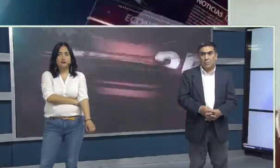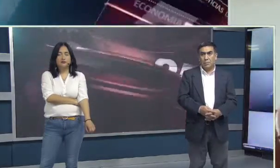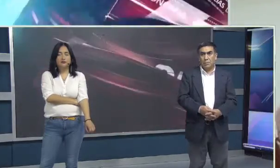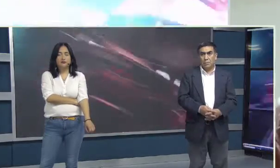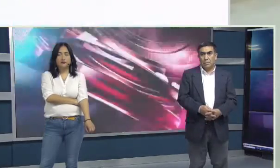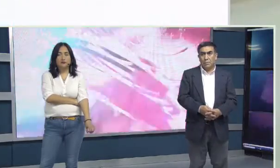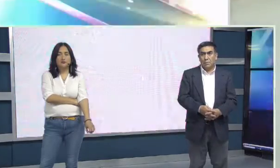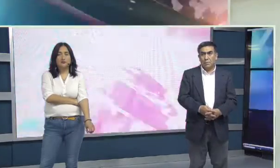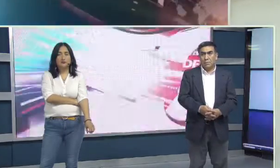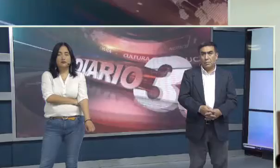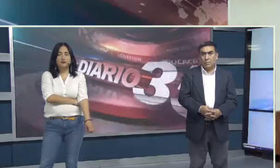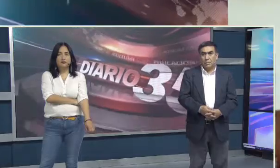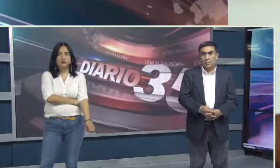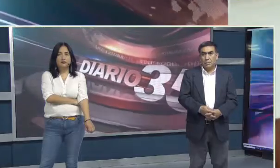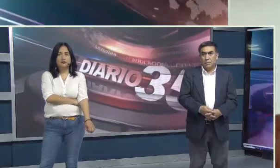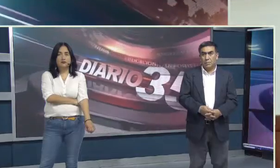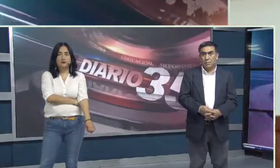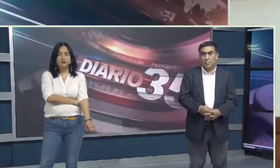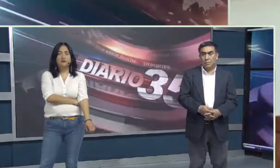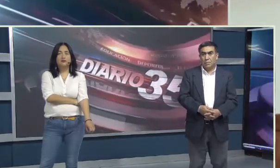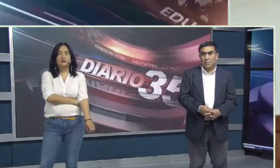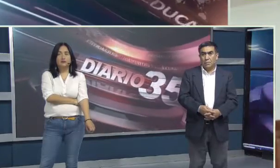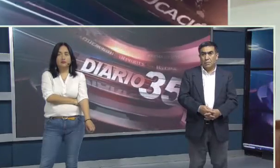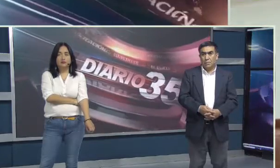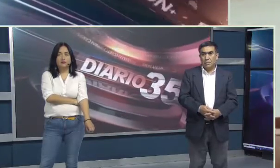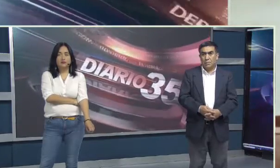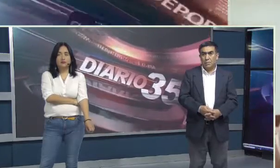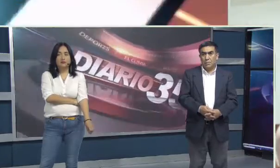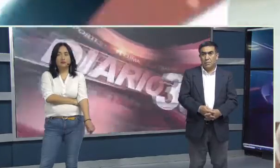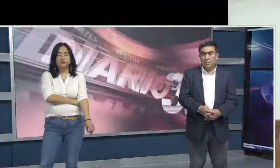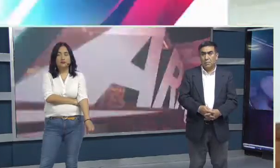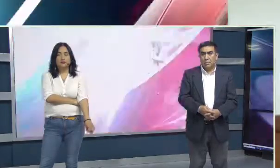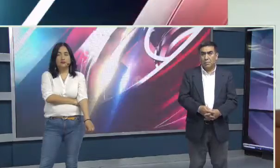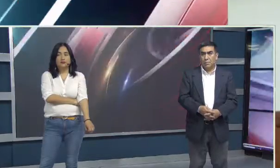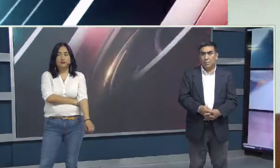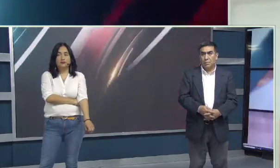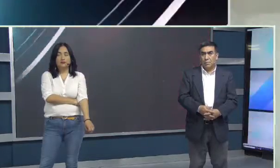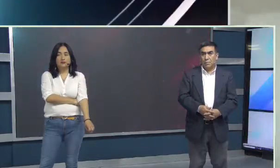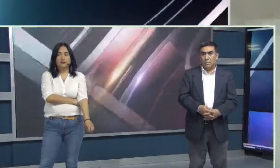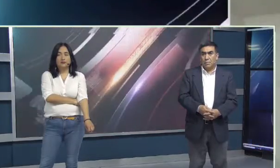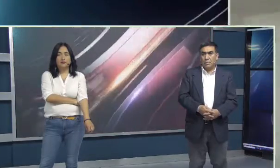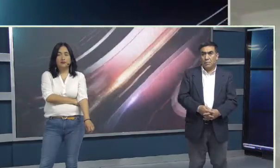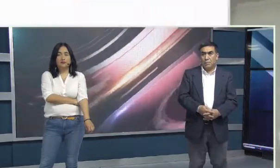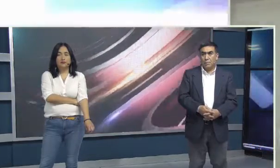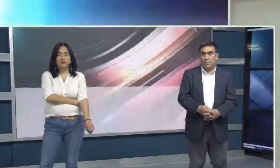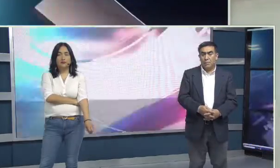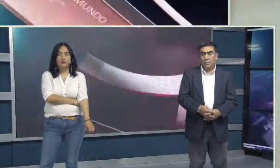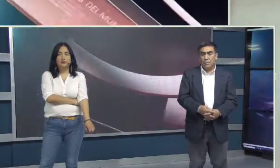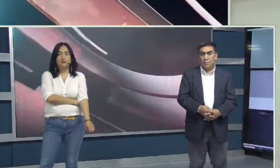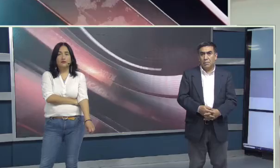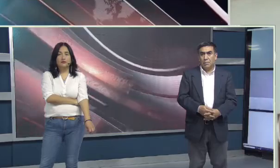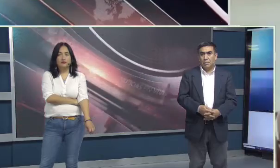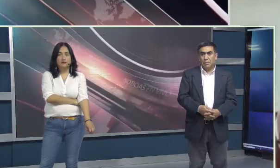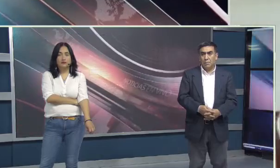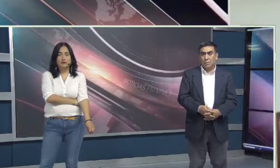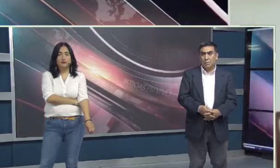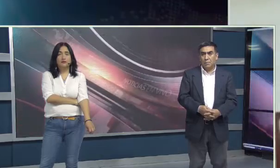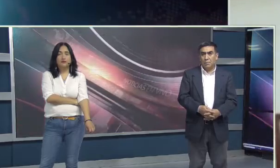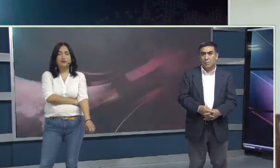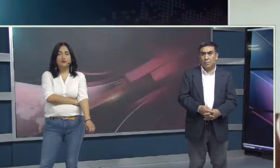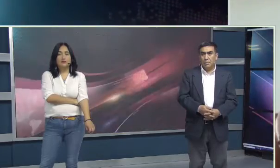las propuestas y llevárselas al gobernador, que, como te dije, él nos ha planteado una premisa fundamental, y es que las propuestas que se